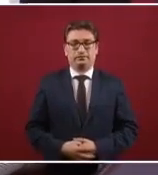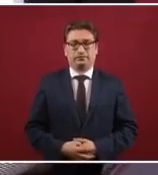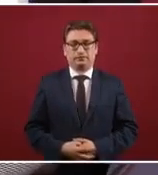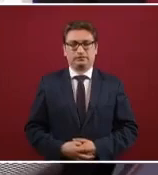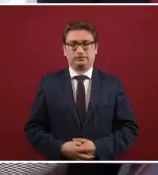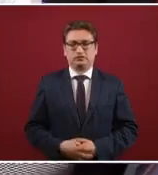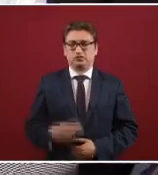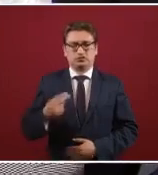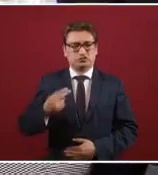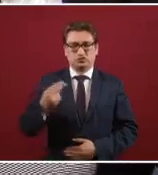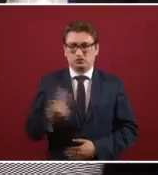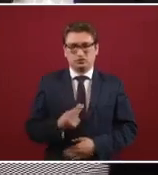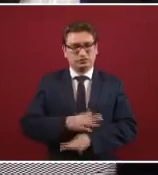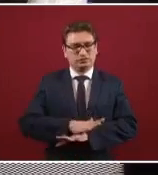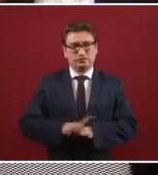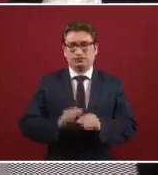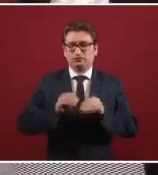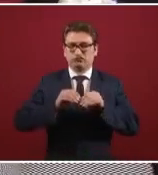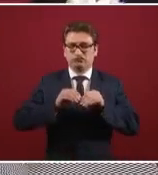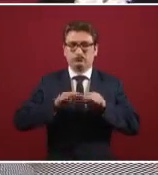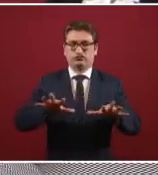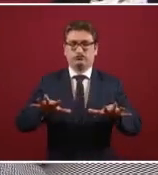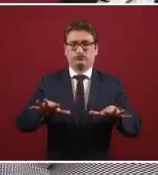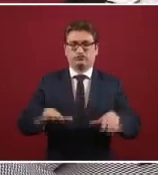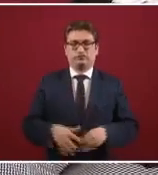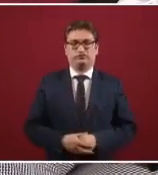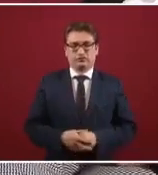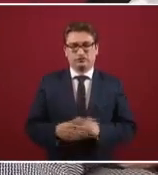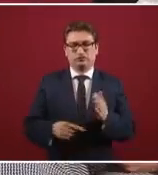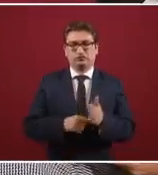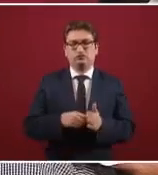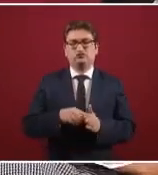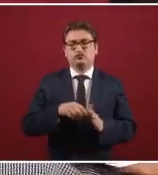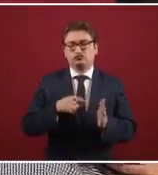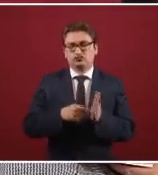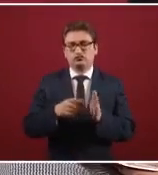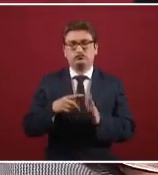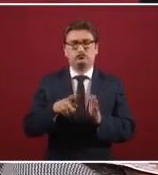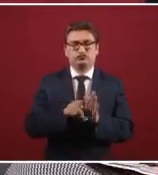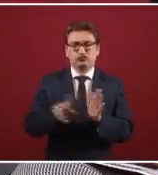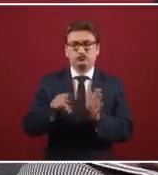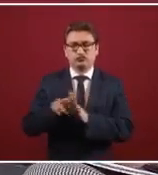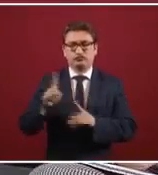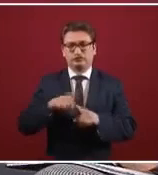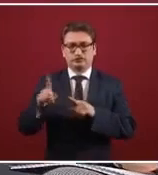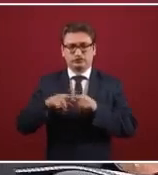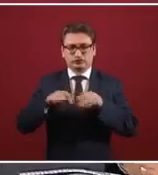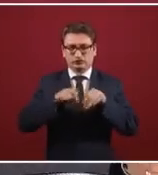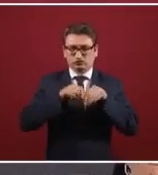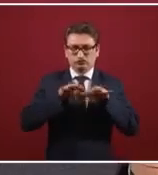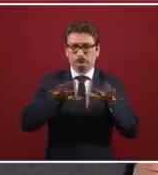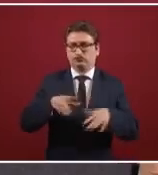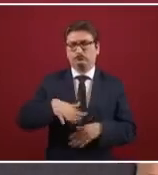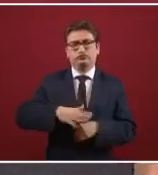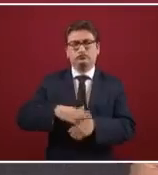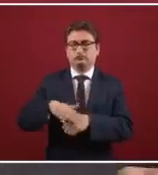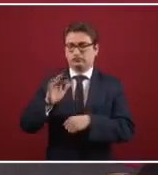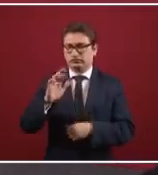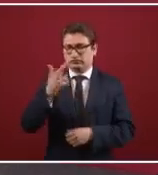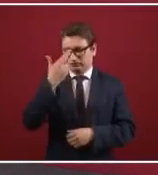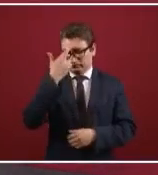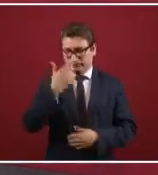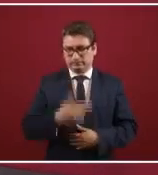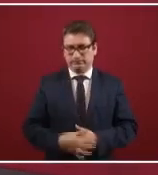la campaña sin medios que aprovechó para hacer un atento recordatorio